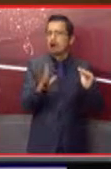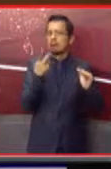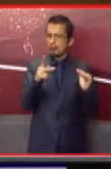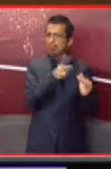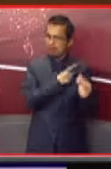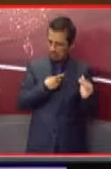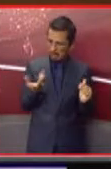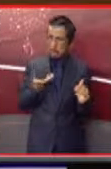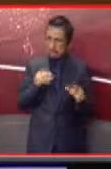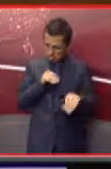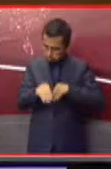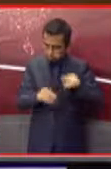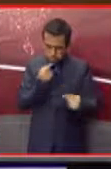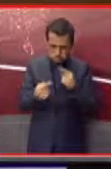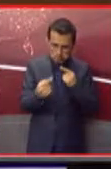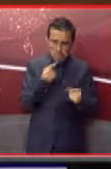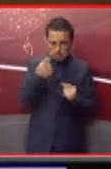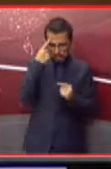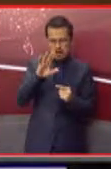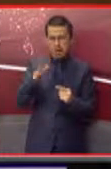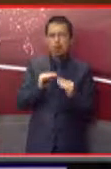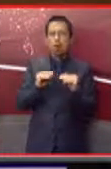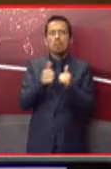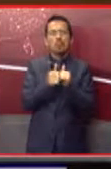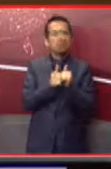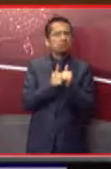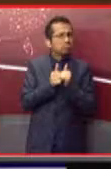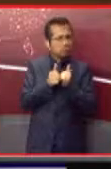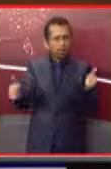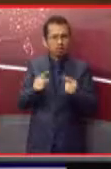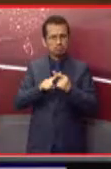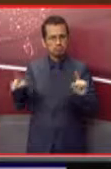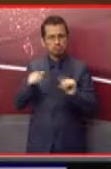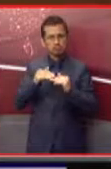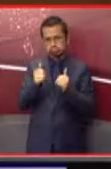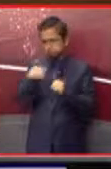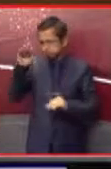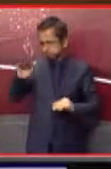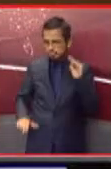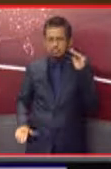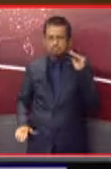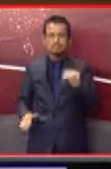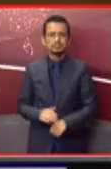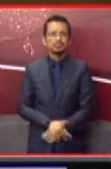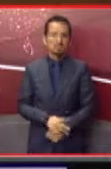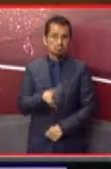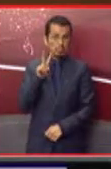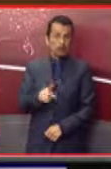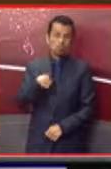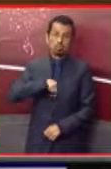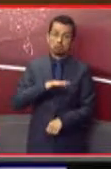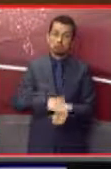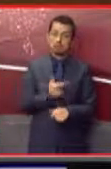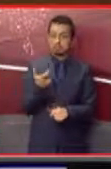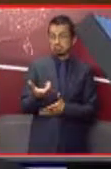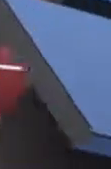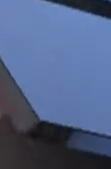para que no haya tanta diferencia entre quien más gana y quien menos gana. Y uno de ellos somos